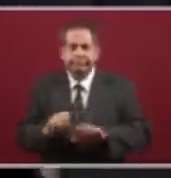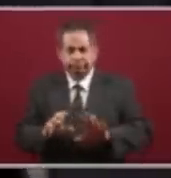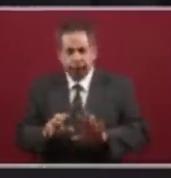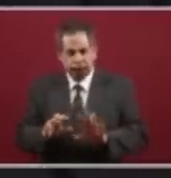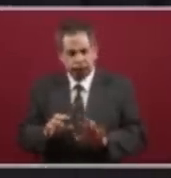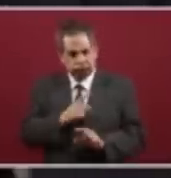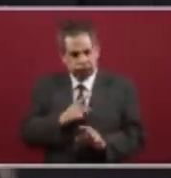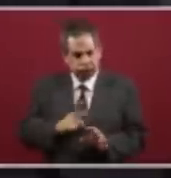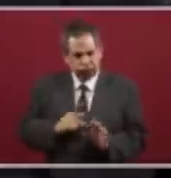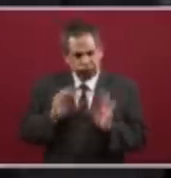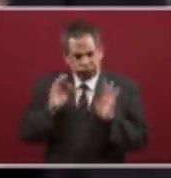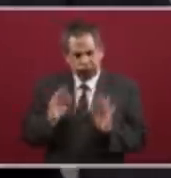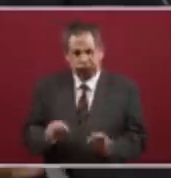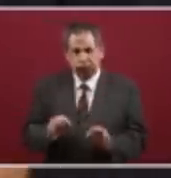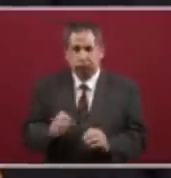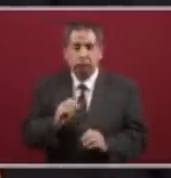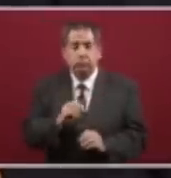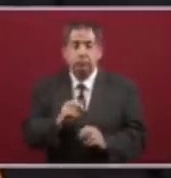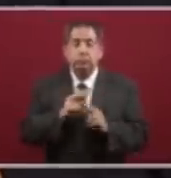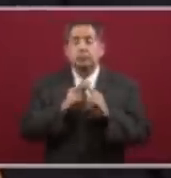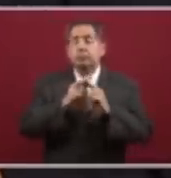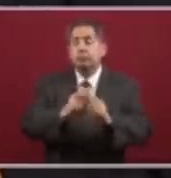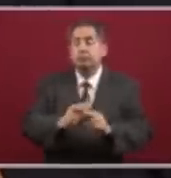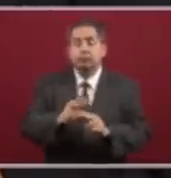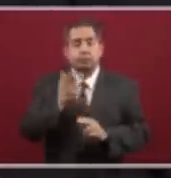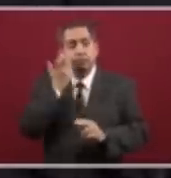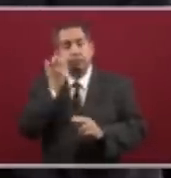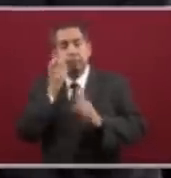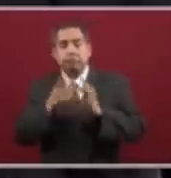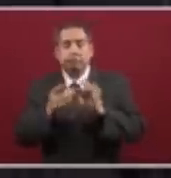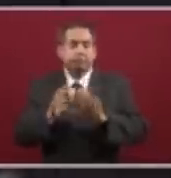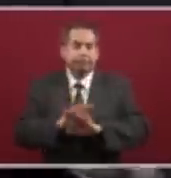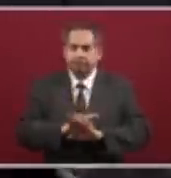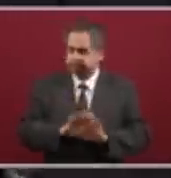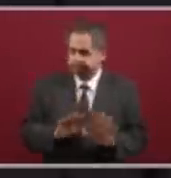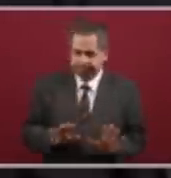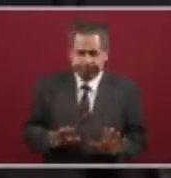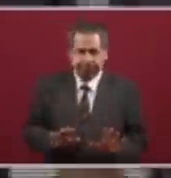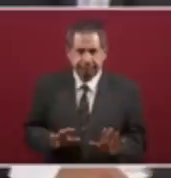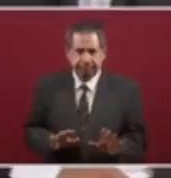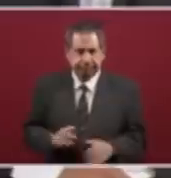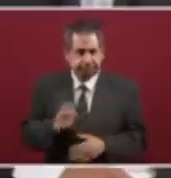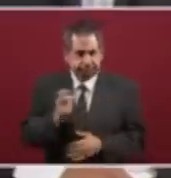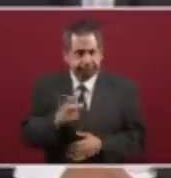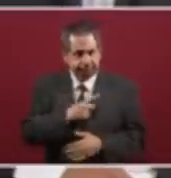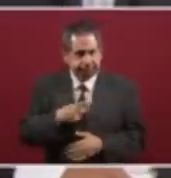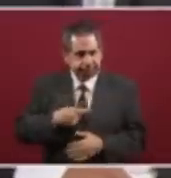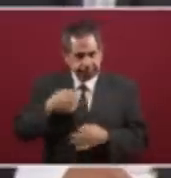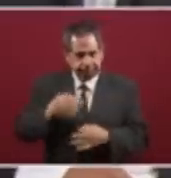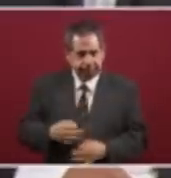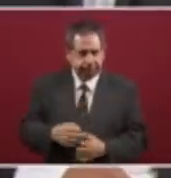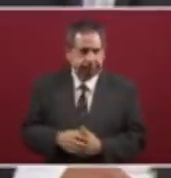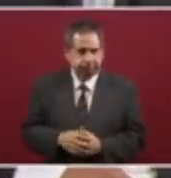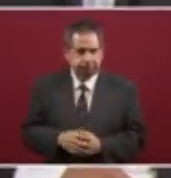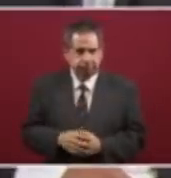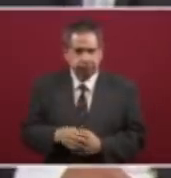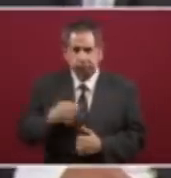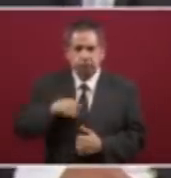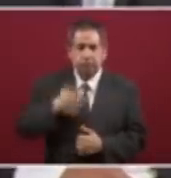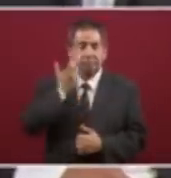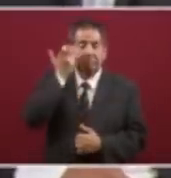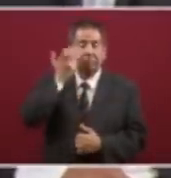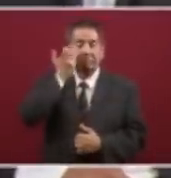cuestiones del aniversario y eso no lo podríamos